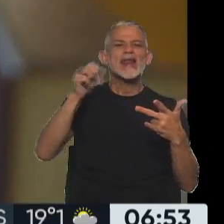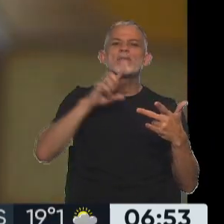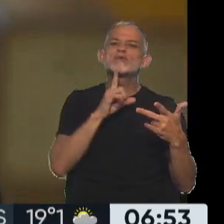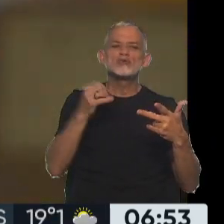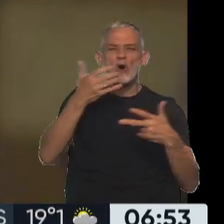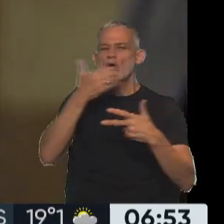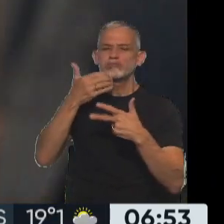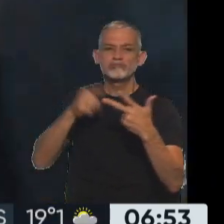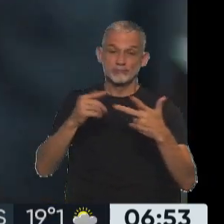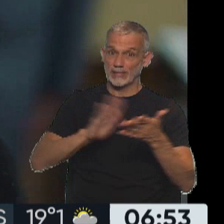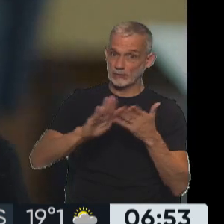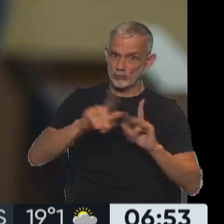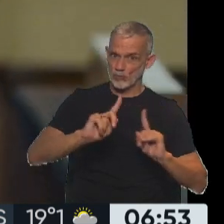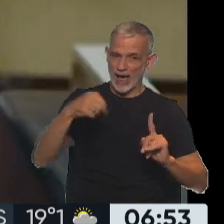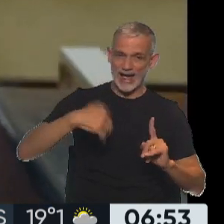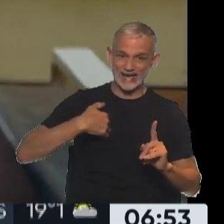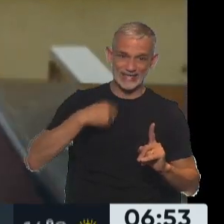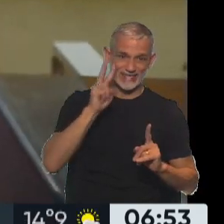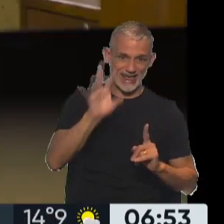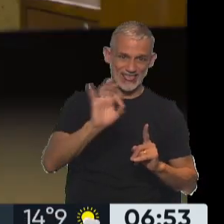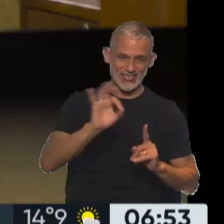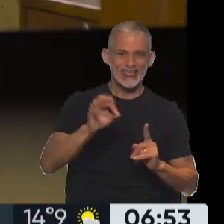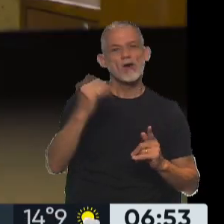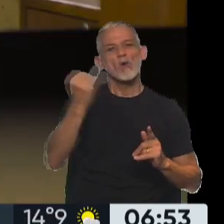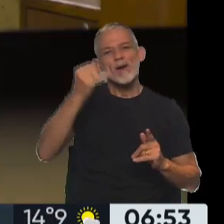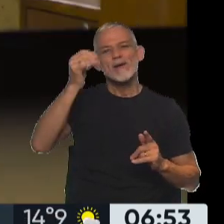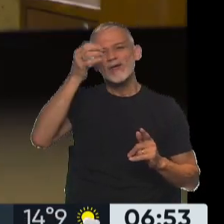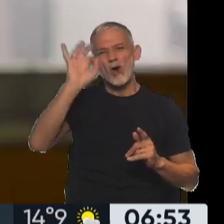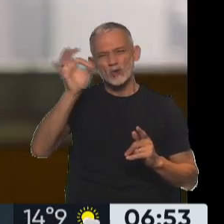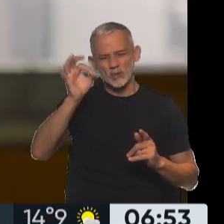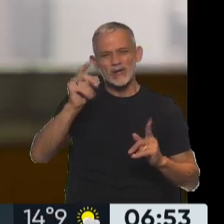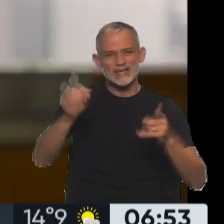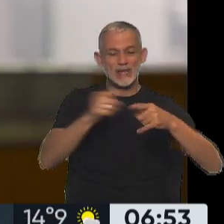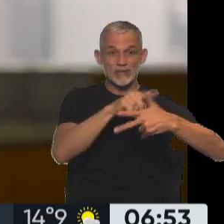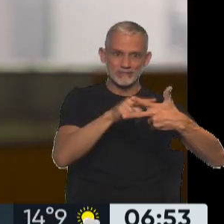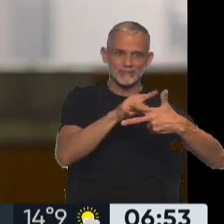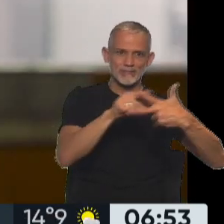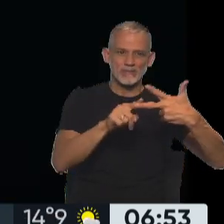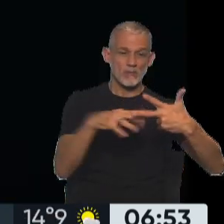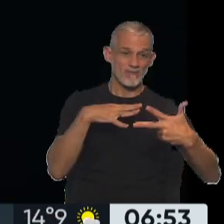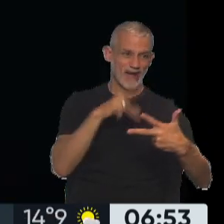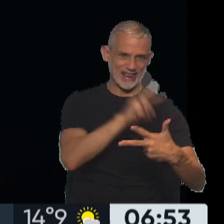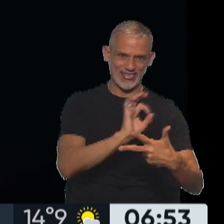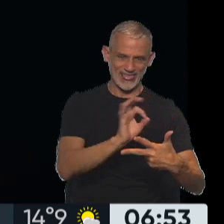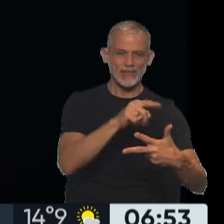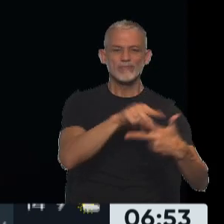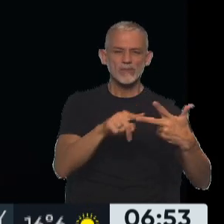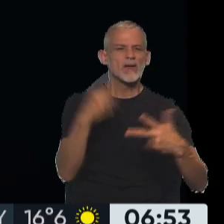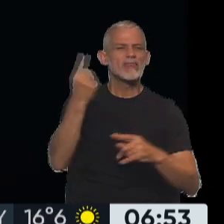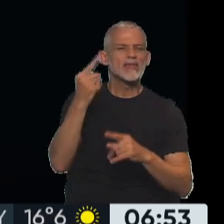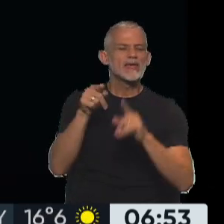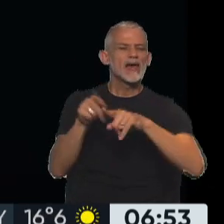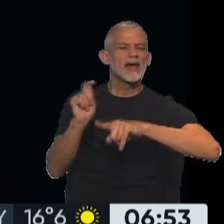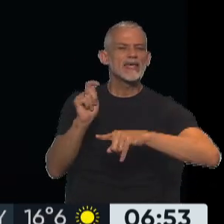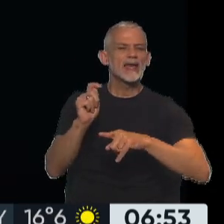película que no estrenó todavía en Argentina que va a estrenar el último jueves de octubre también igual que los delincuentes y que estaba dirigida por que está